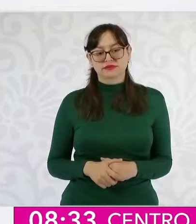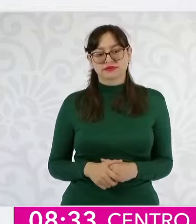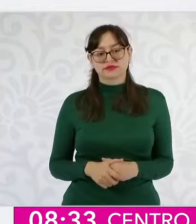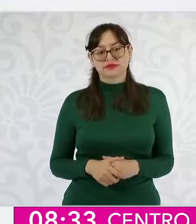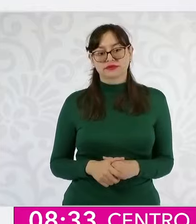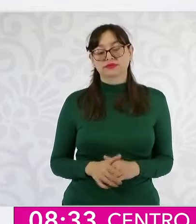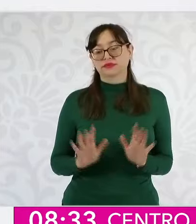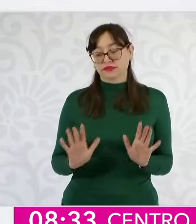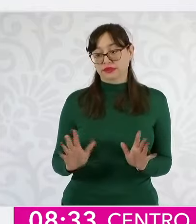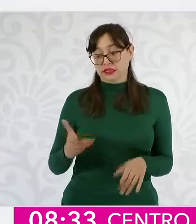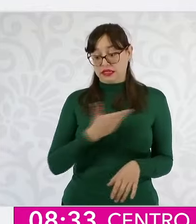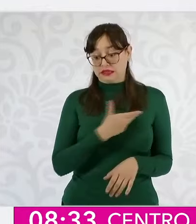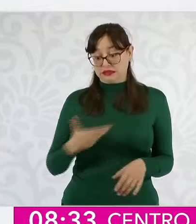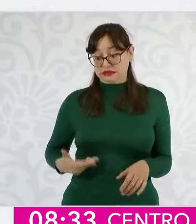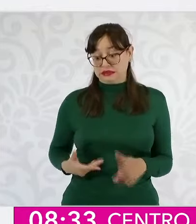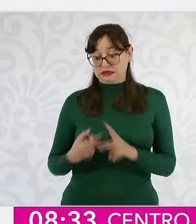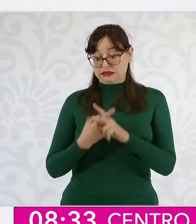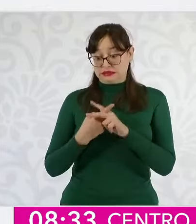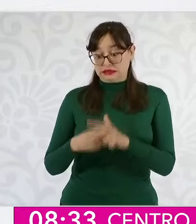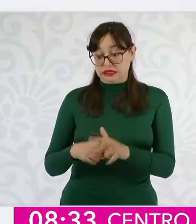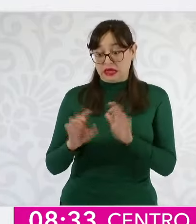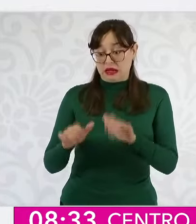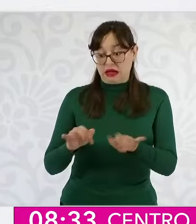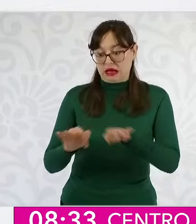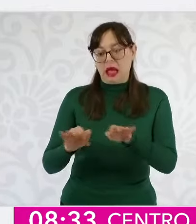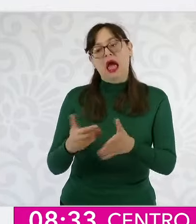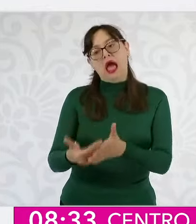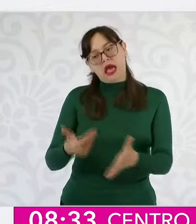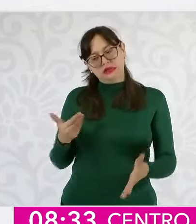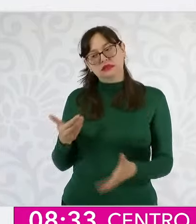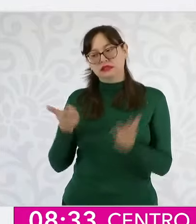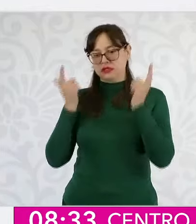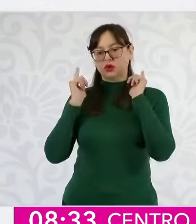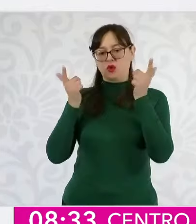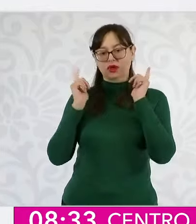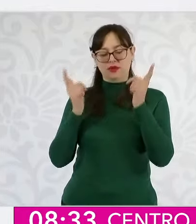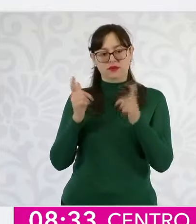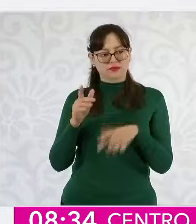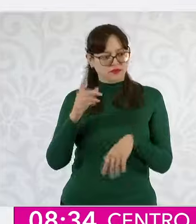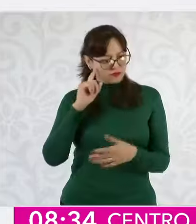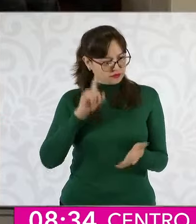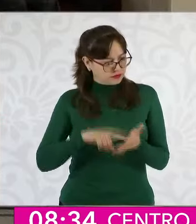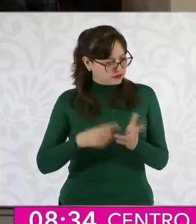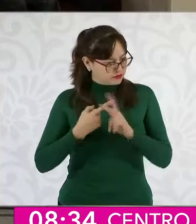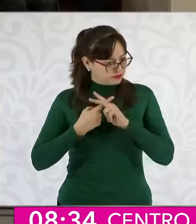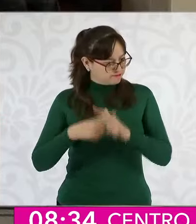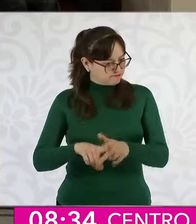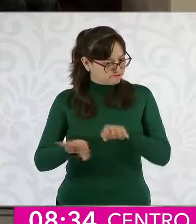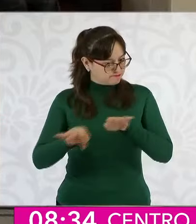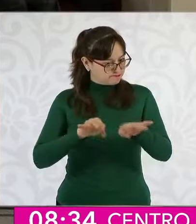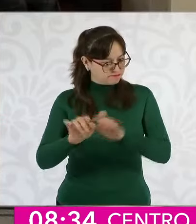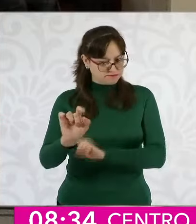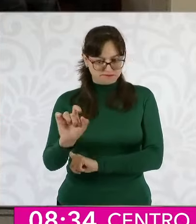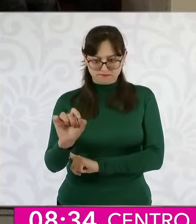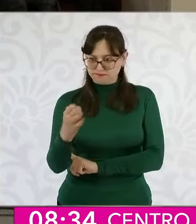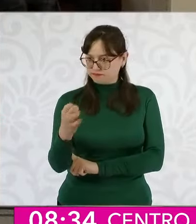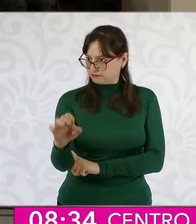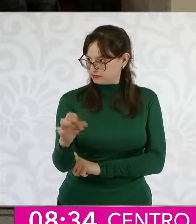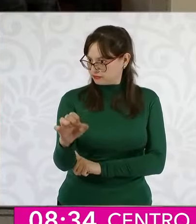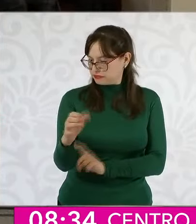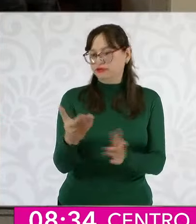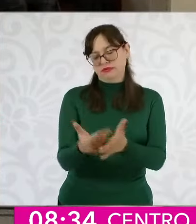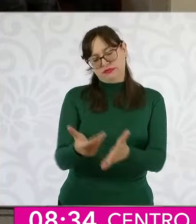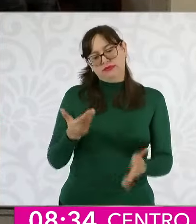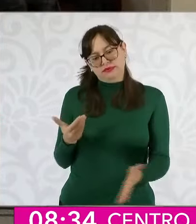idealmente previo a que entre el equipo del presidente Trump, que es el 20 de enero, ¿no? Sí, el 20 de enero.